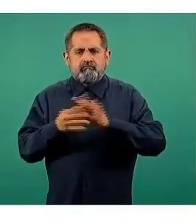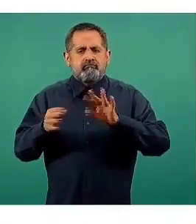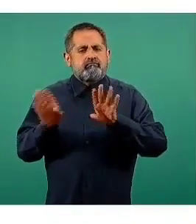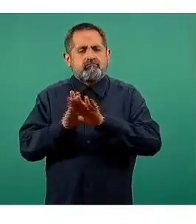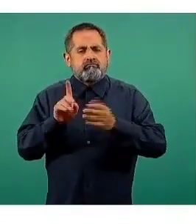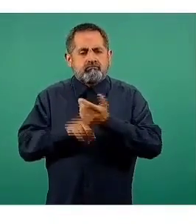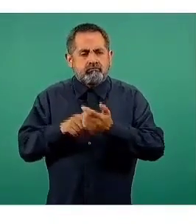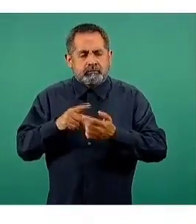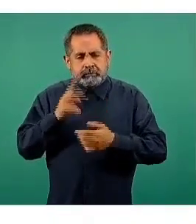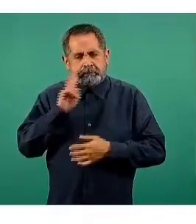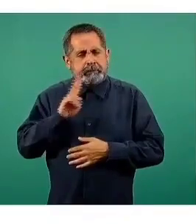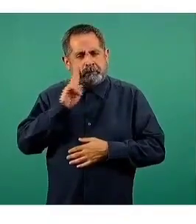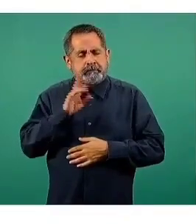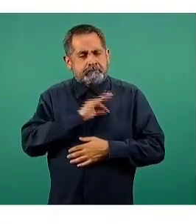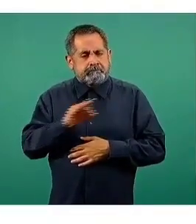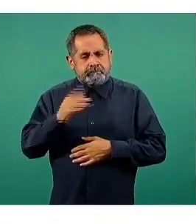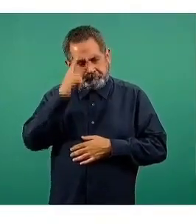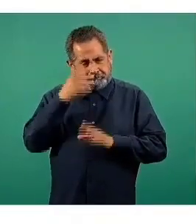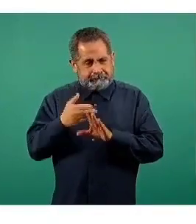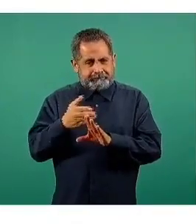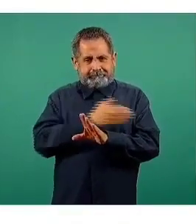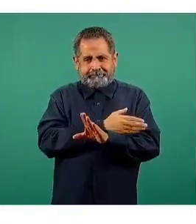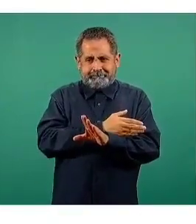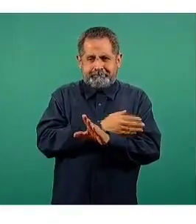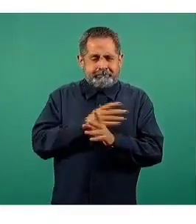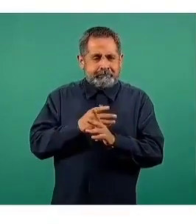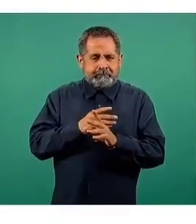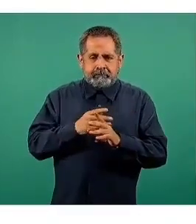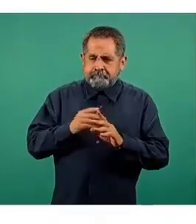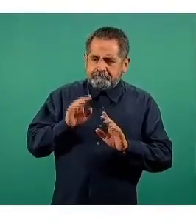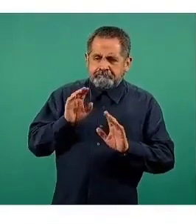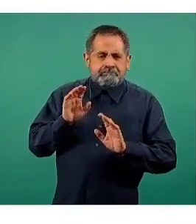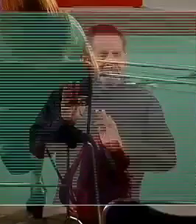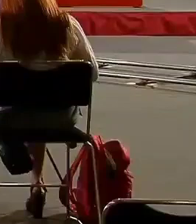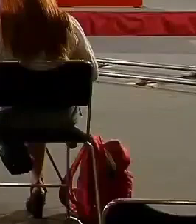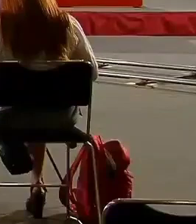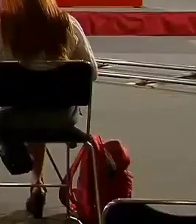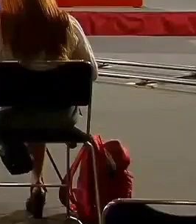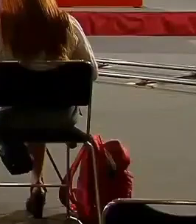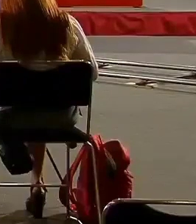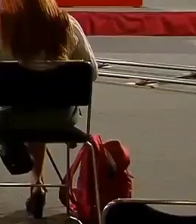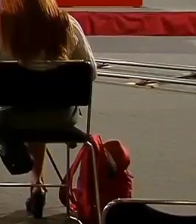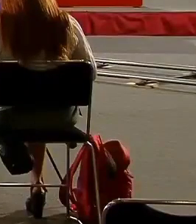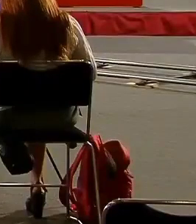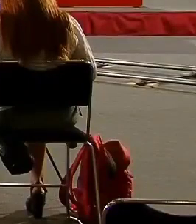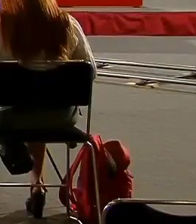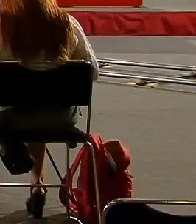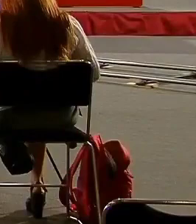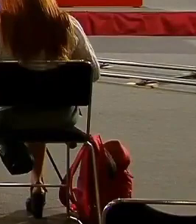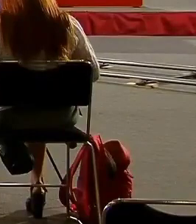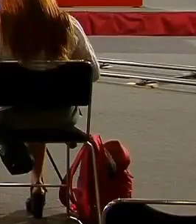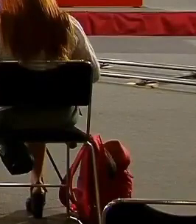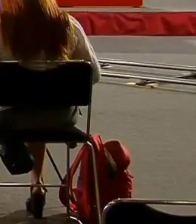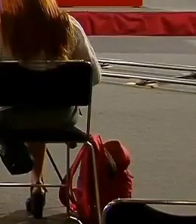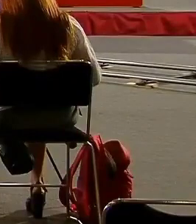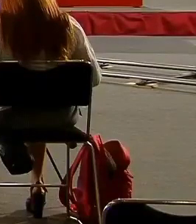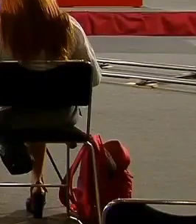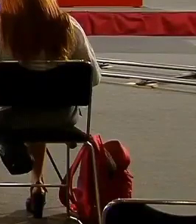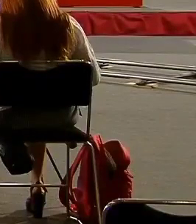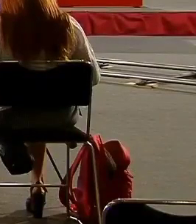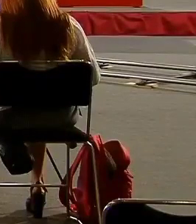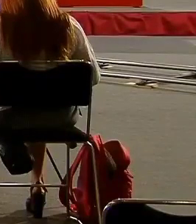podemos tratar de prevenir las complicaciones. Y eso nos llevaría de nuevo hacia la